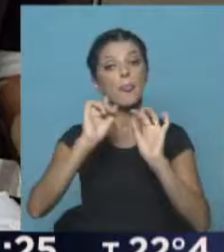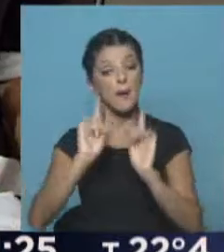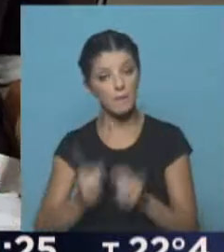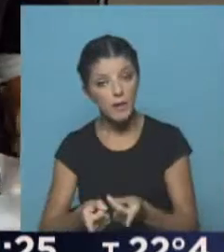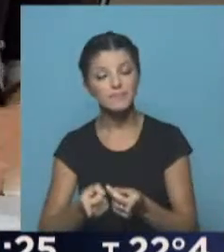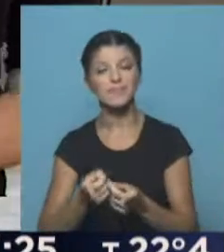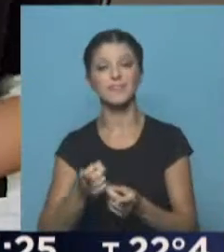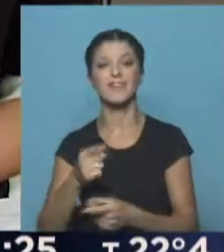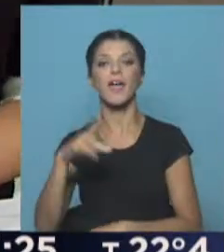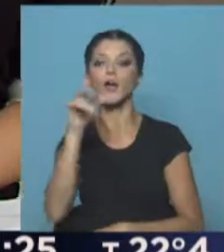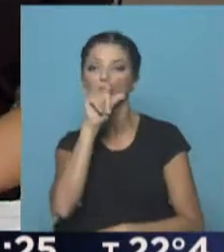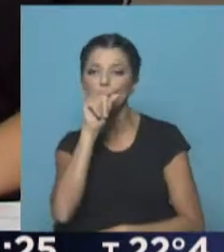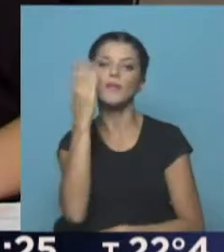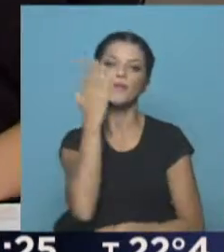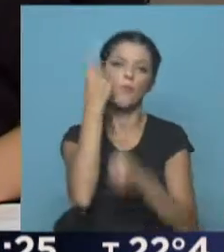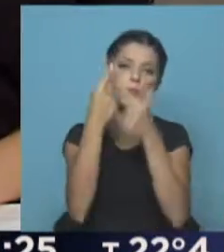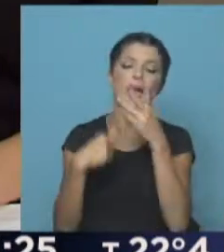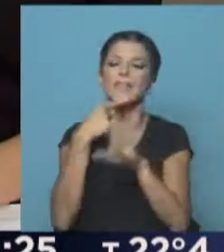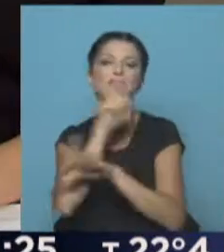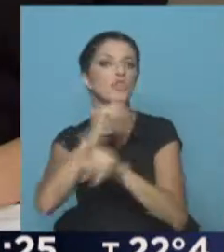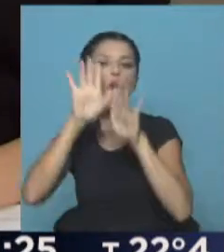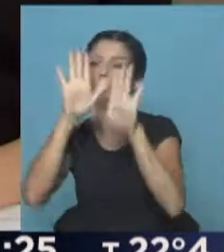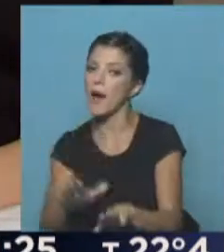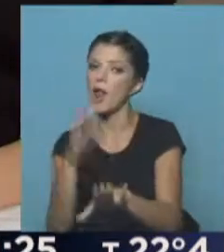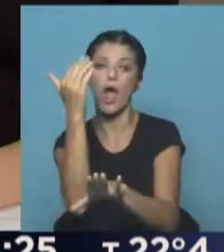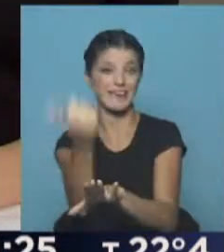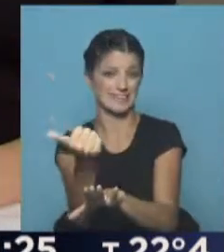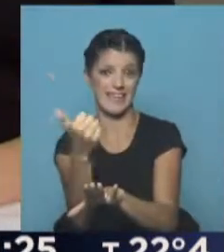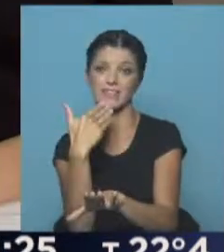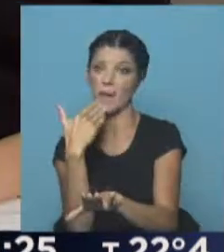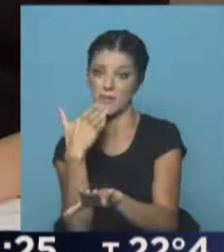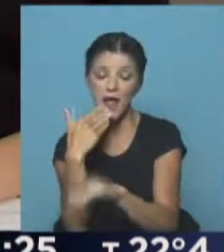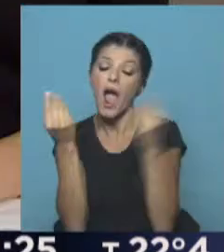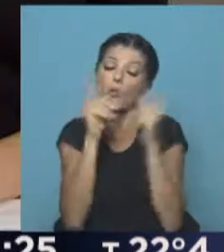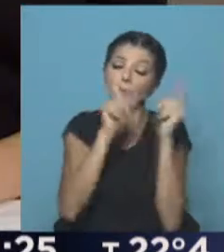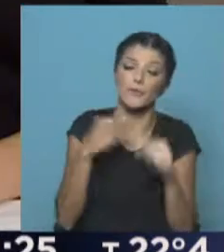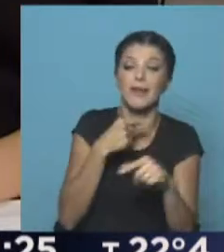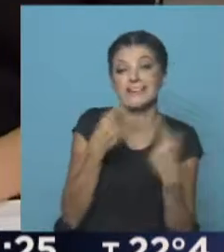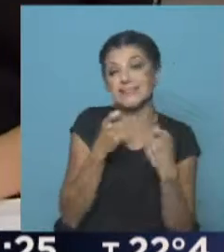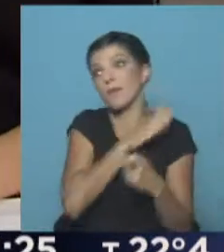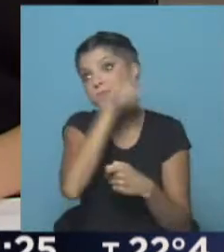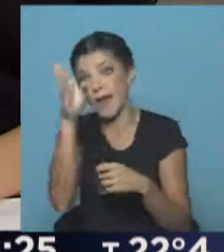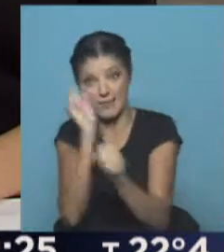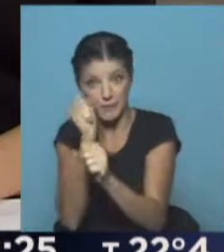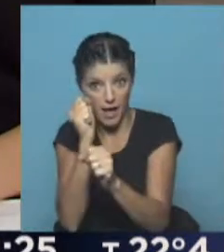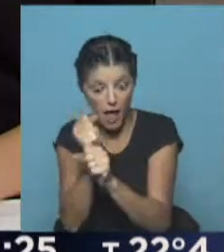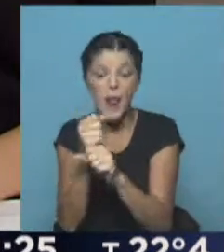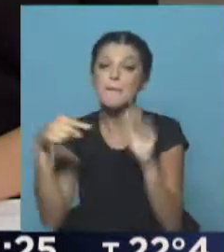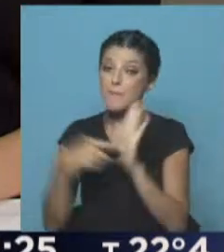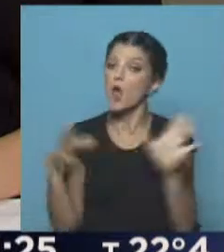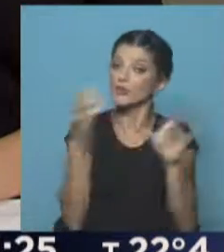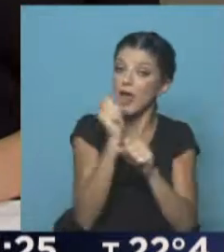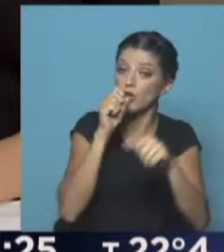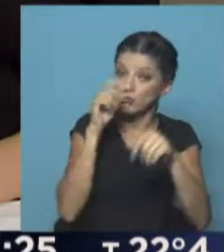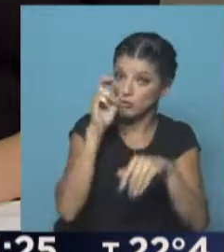en las redes sociales el no paro el 6. Mucha gente que intentará ir a trabajar pese a que los medios de transporte no van a funcionar. Pero el gobierno